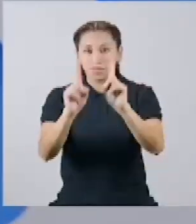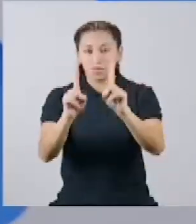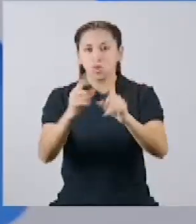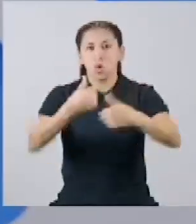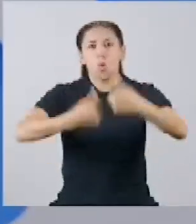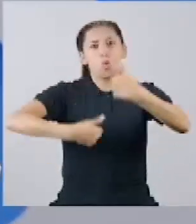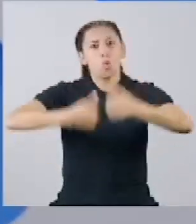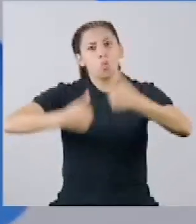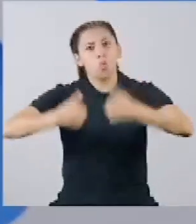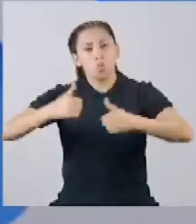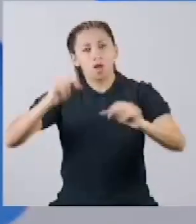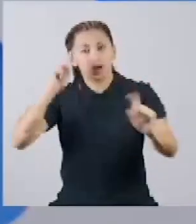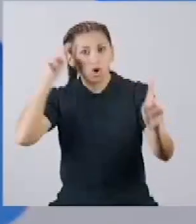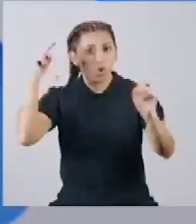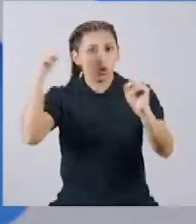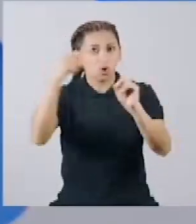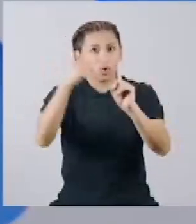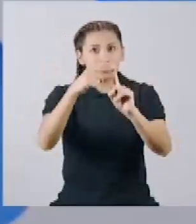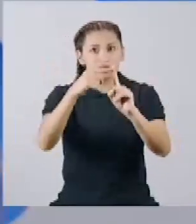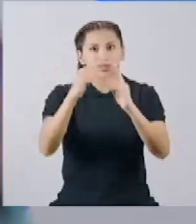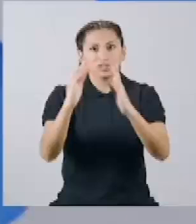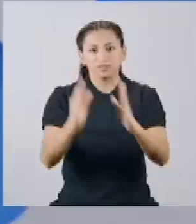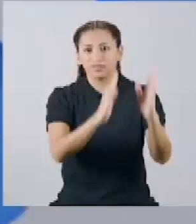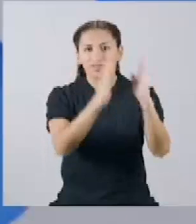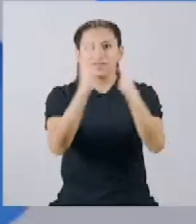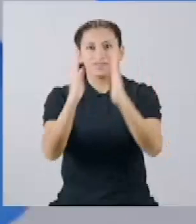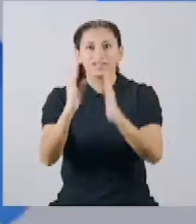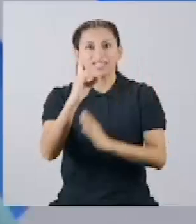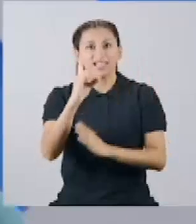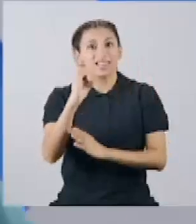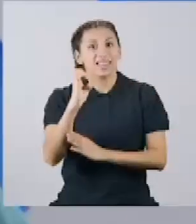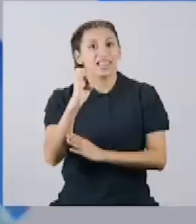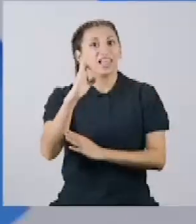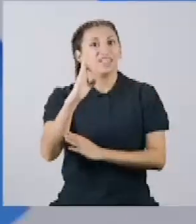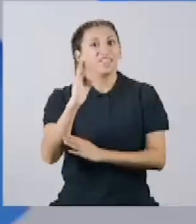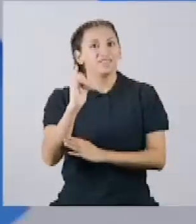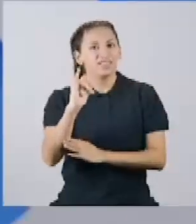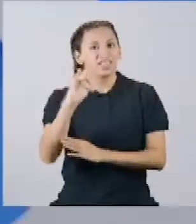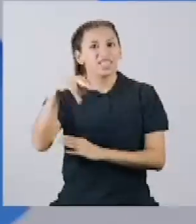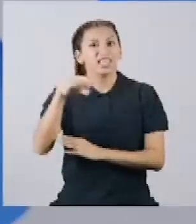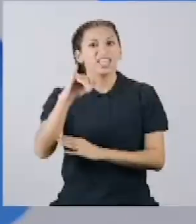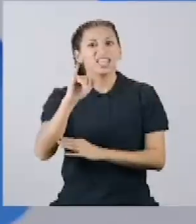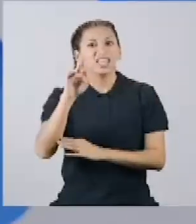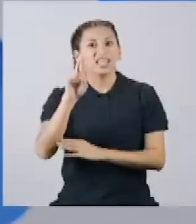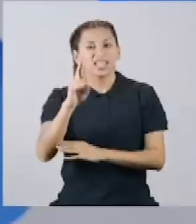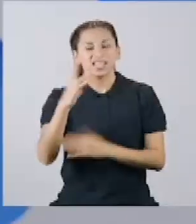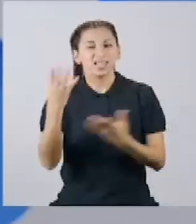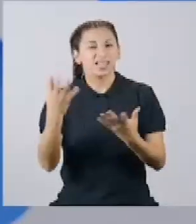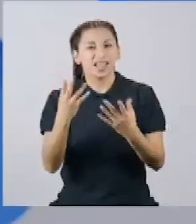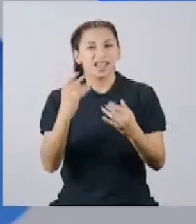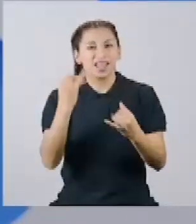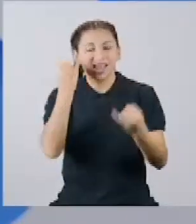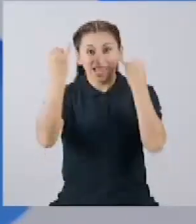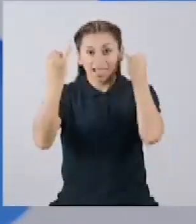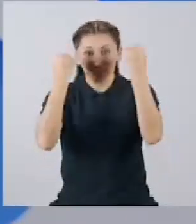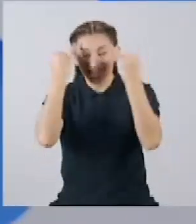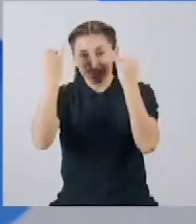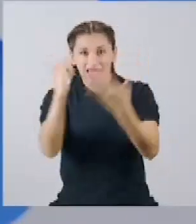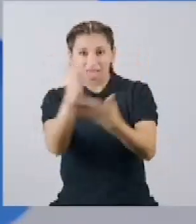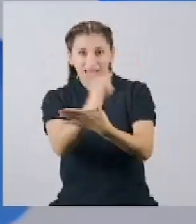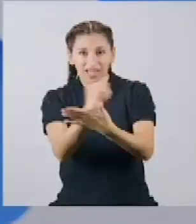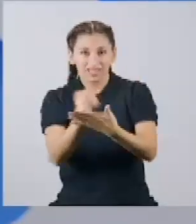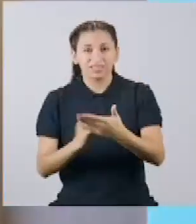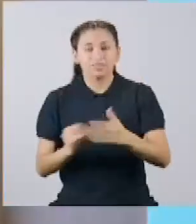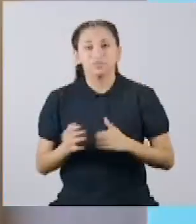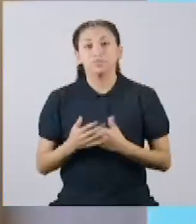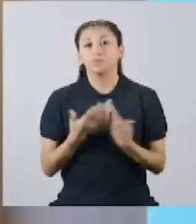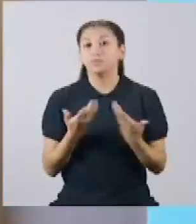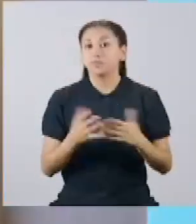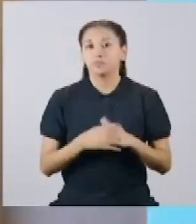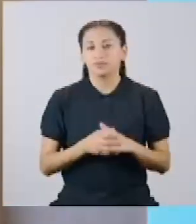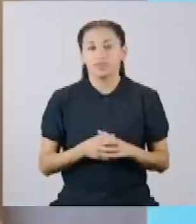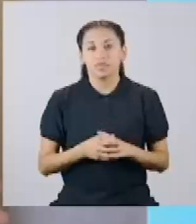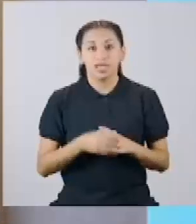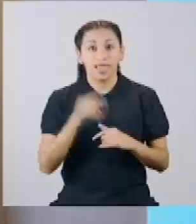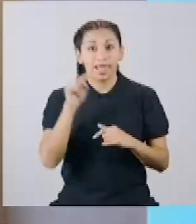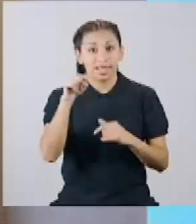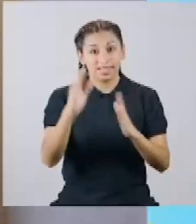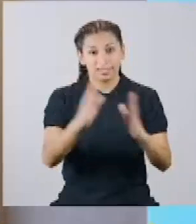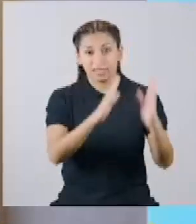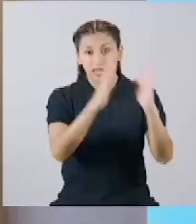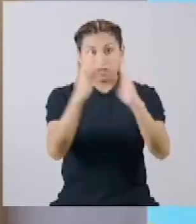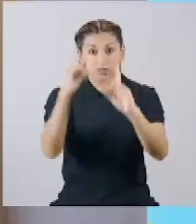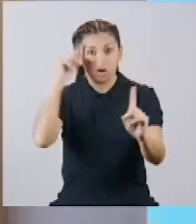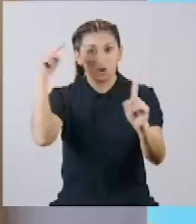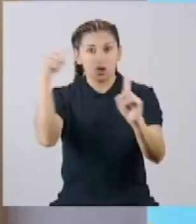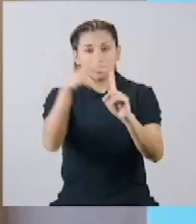pregunta. ¿Cuál es el objetivo de la fase definir en la metodología del Design Thinking? El objetivo de